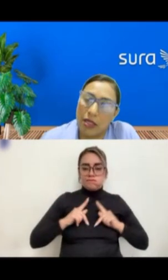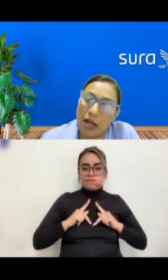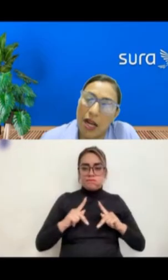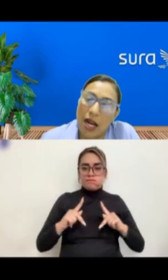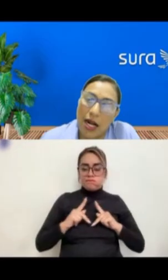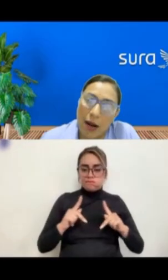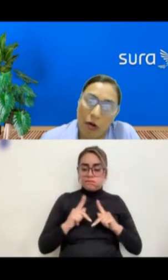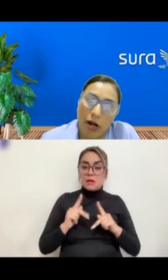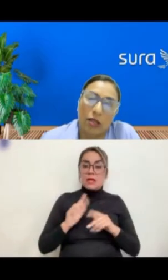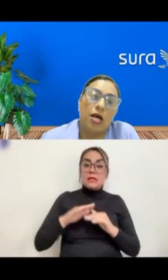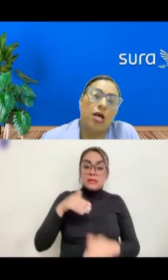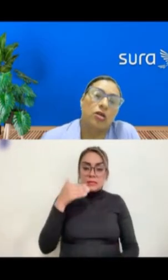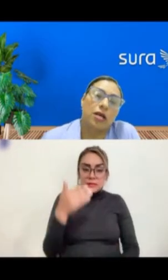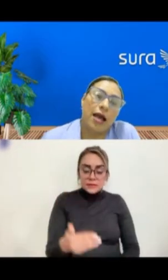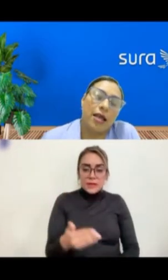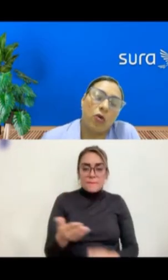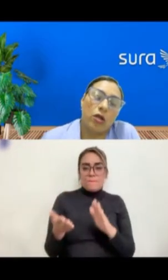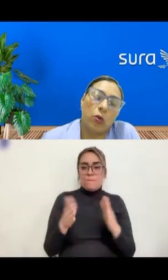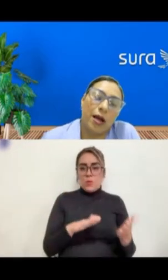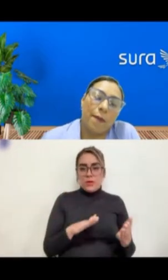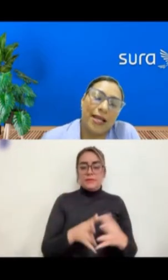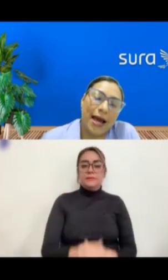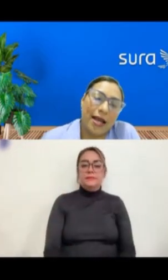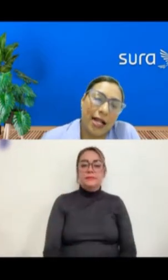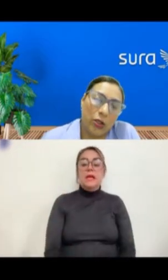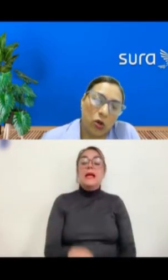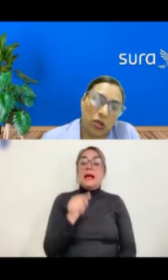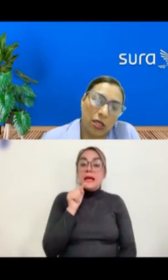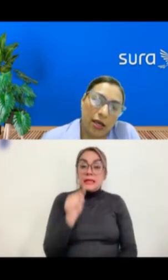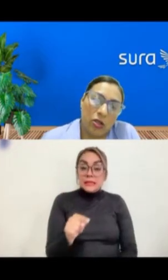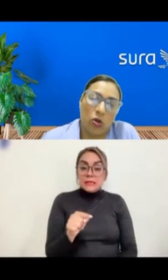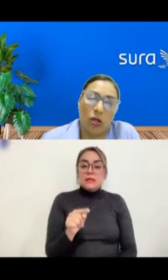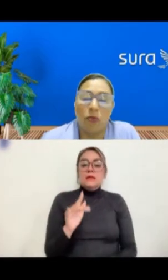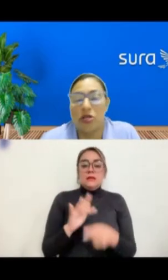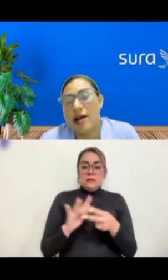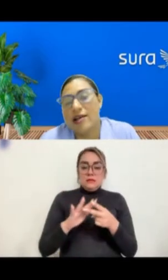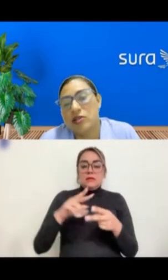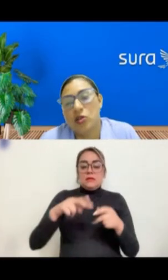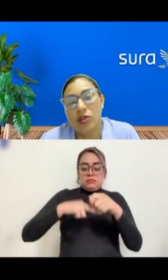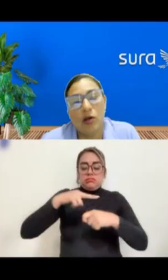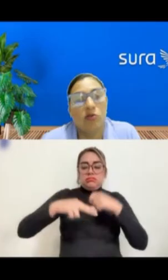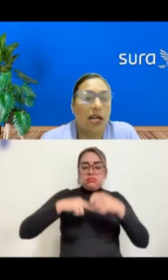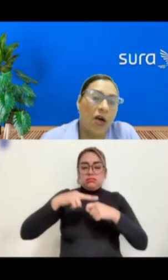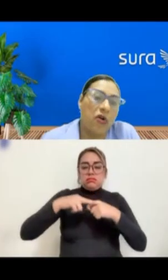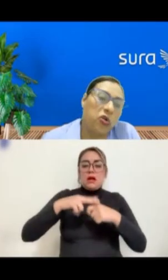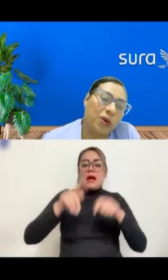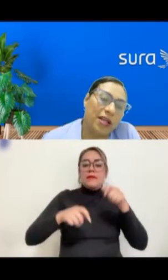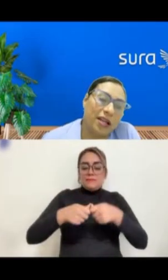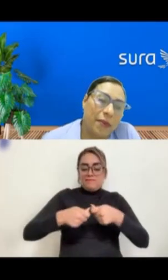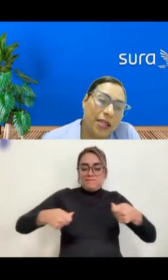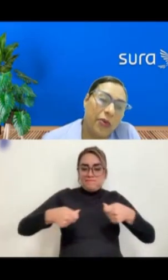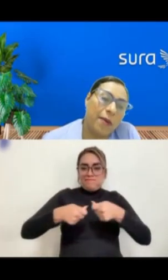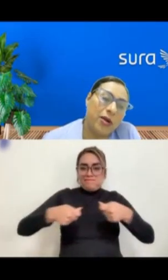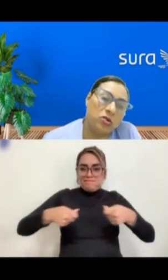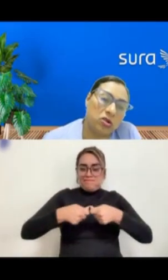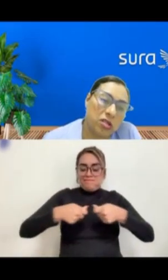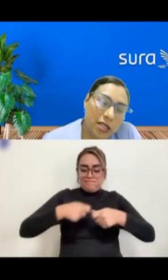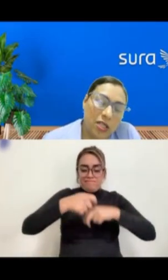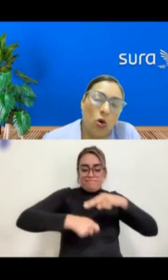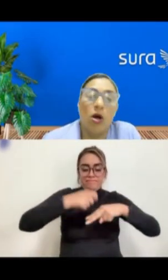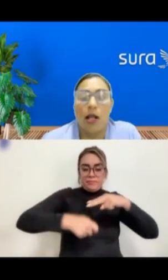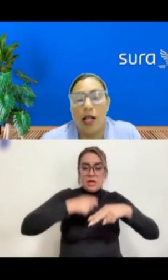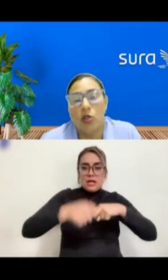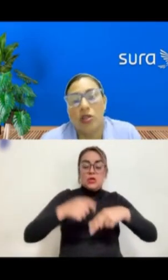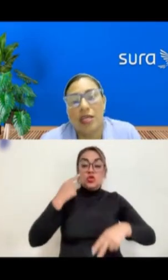y posteriormente la muerte. Entonces ahí es cuando voy a aplicar el torniquete. No es que en muchas ocasiones no tengo un sangrado y automáticamente voy a aplicar